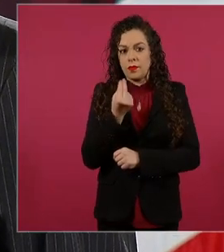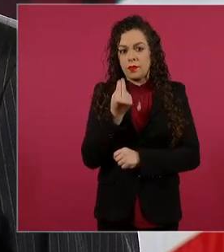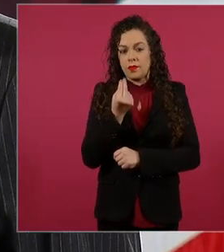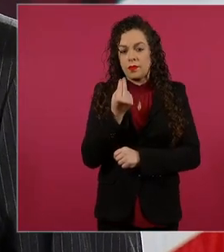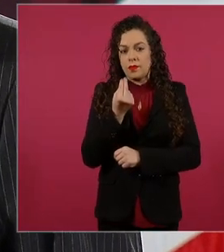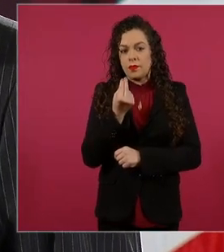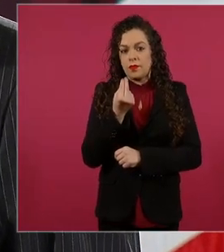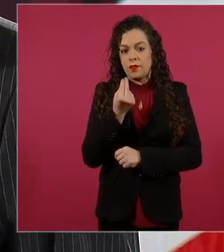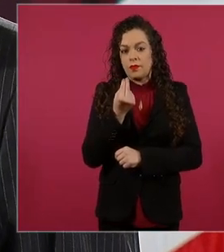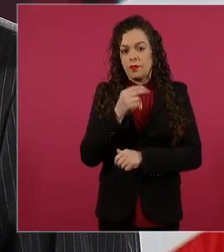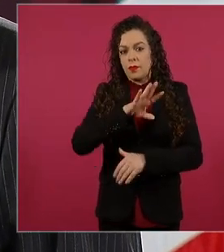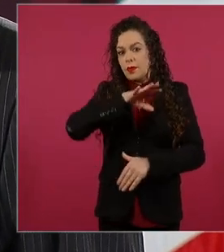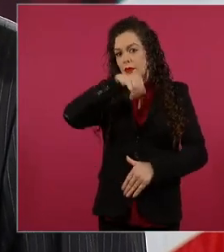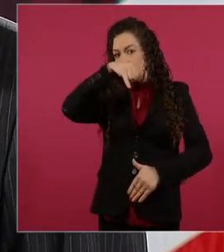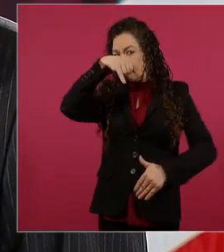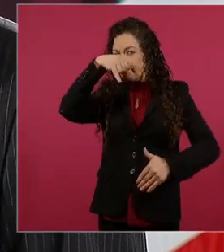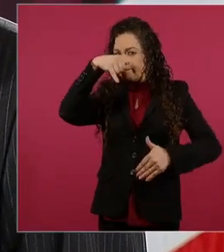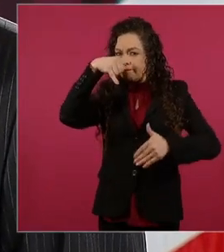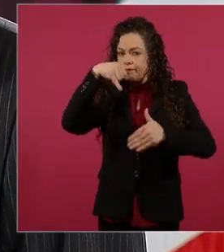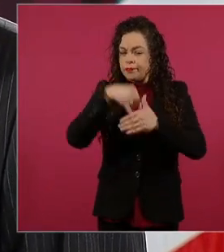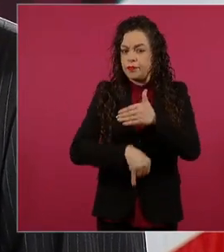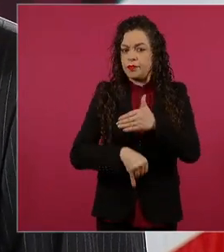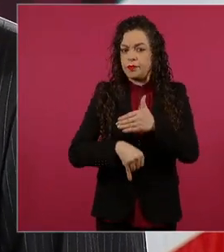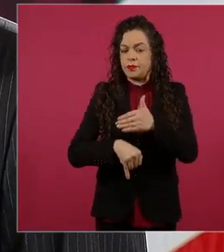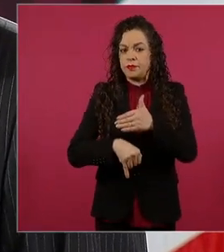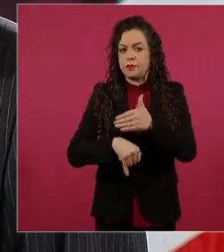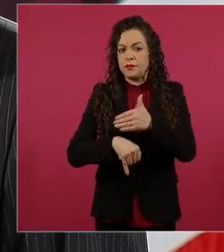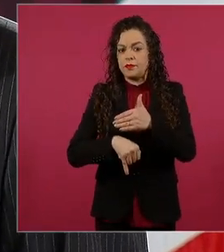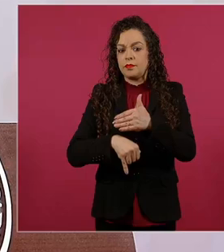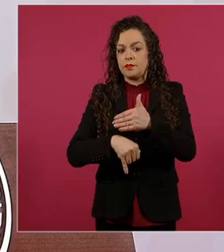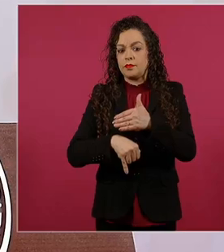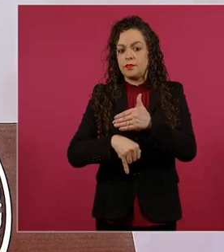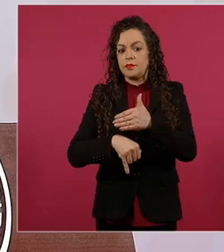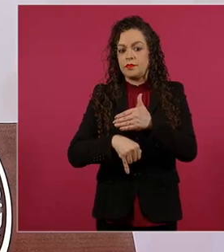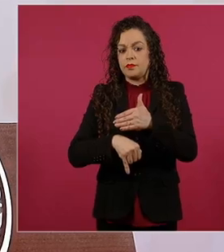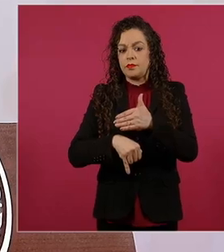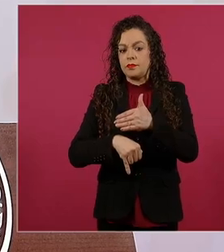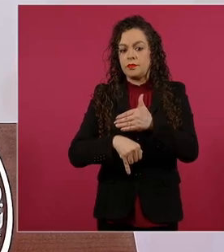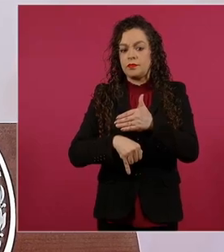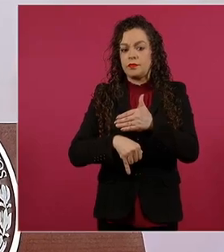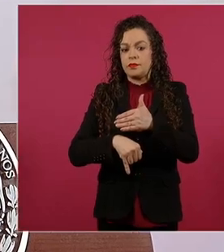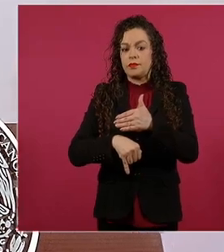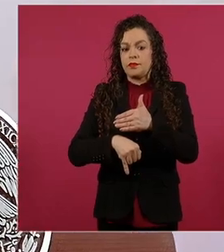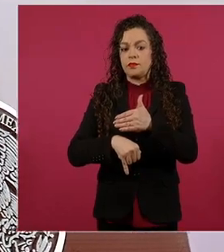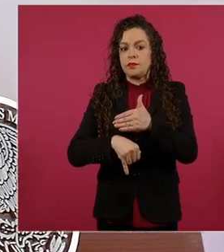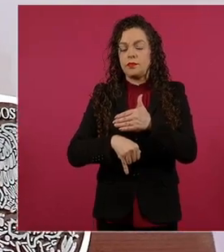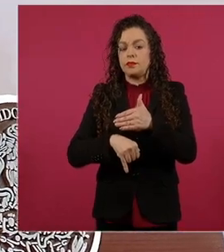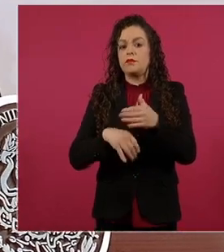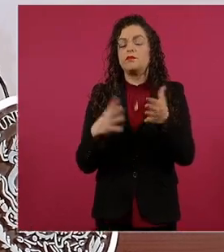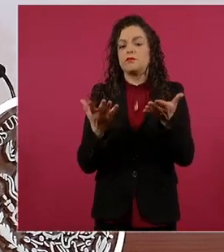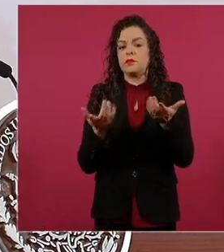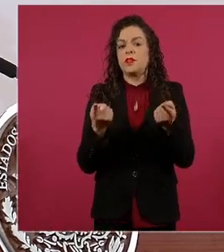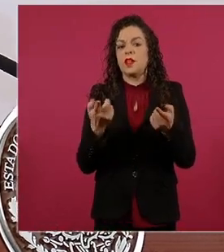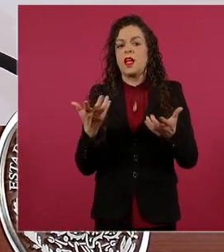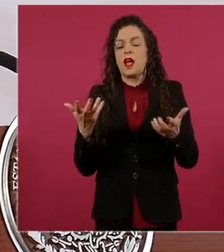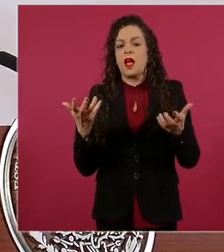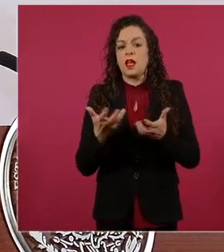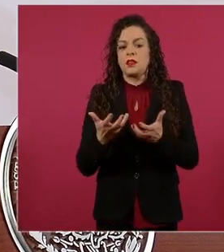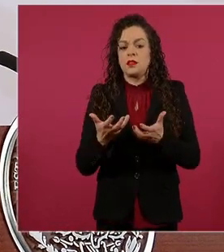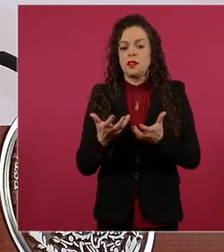sobre lo que ha llevado a cabo